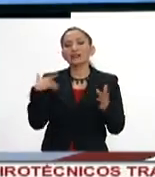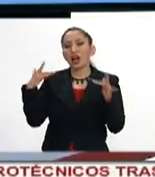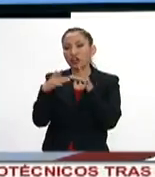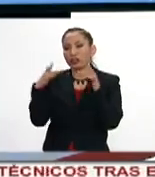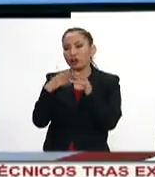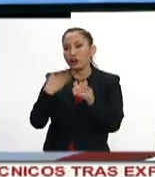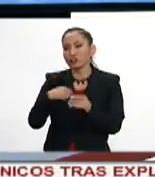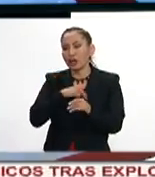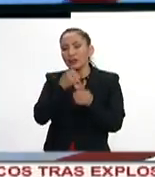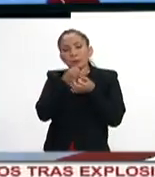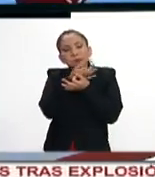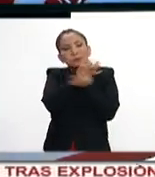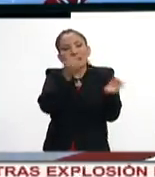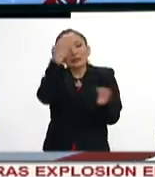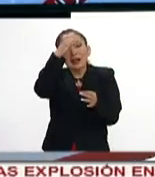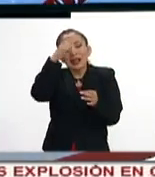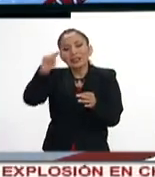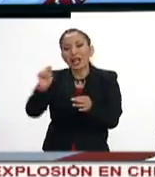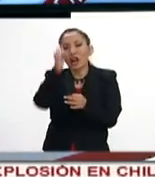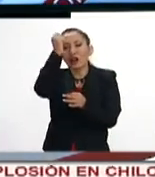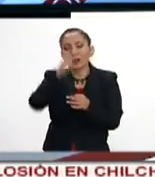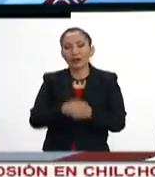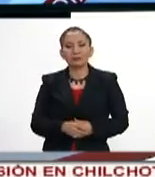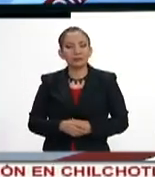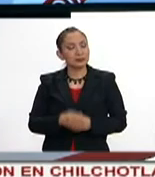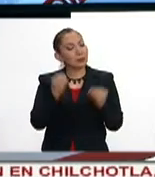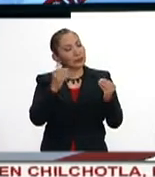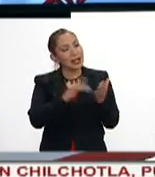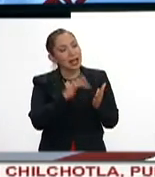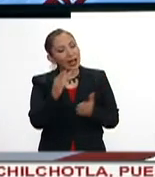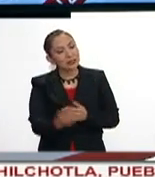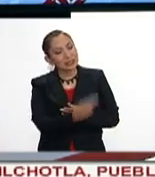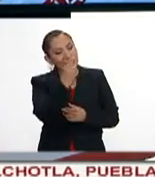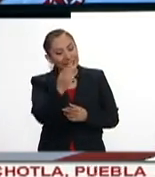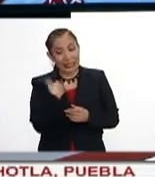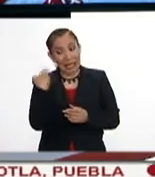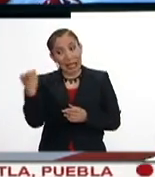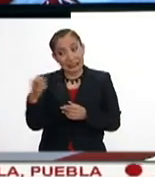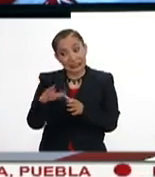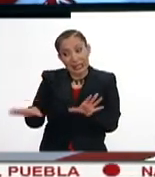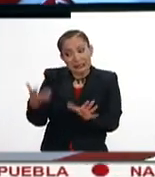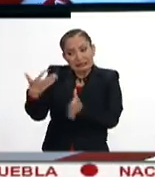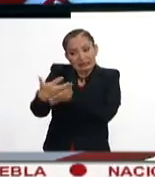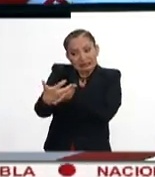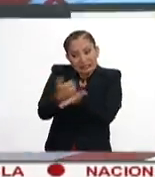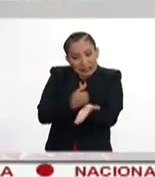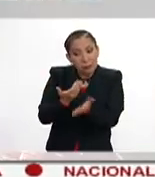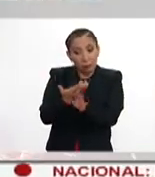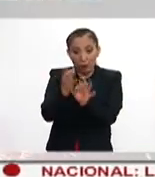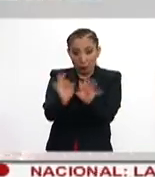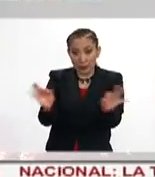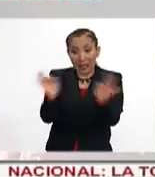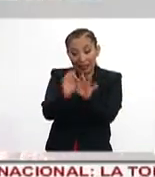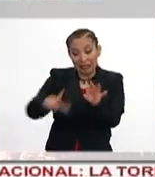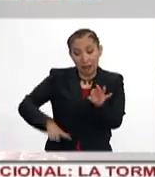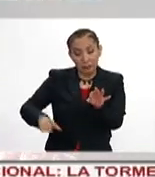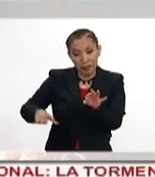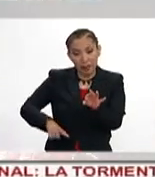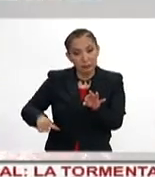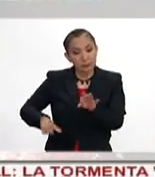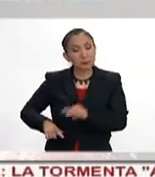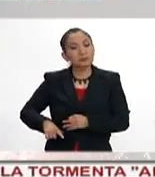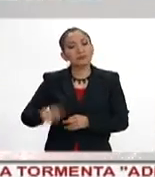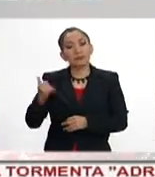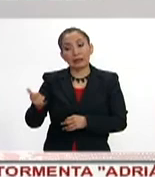estado con nosotros y compartirnos estas experiencias del Tecnológico. No, pues muchas gracias, ¿verdad? Y este es uno de los logros pues muy importantes de este gobierno y